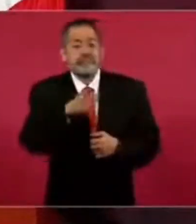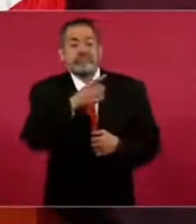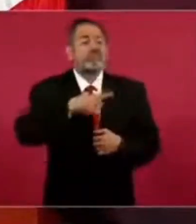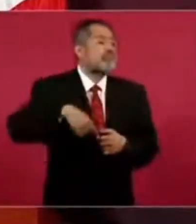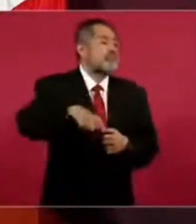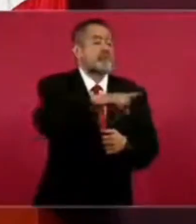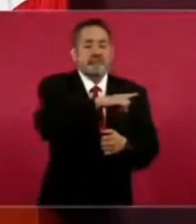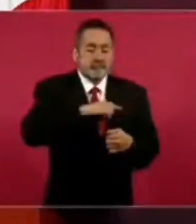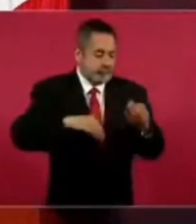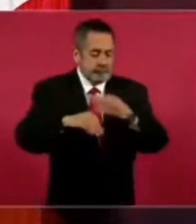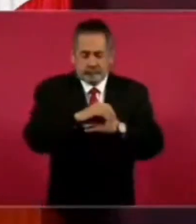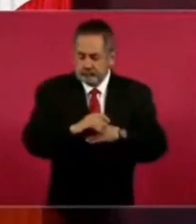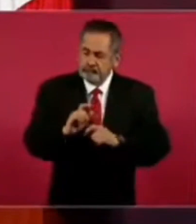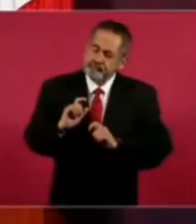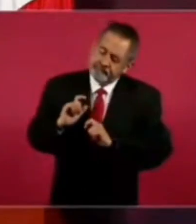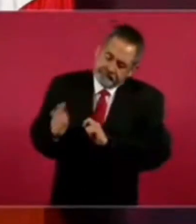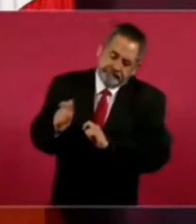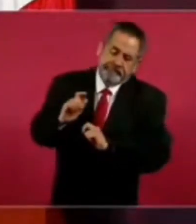están